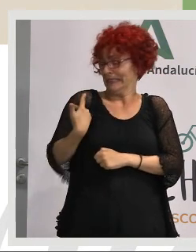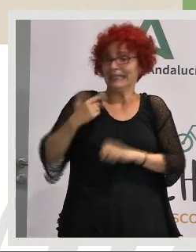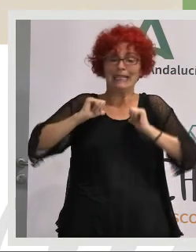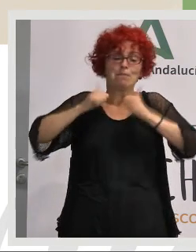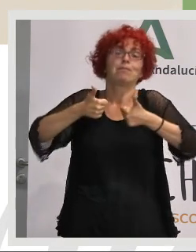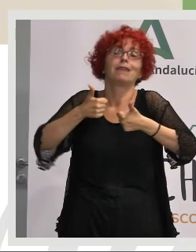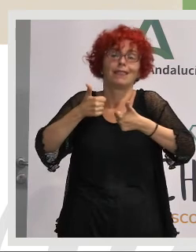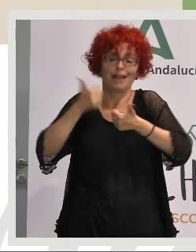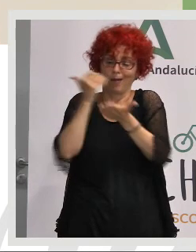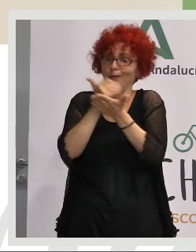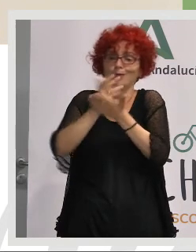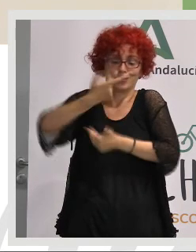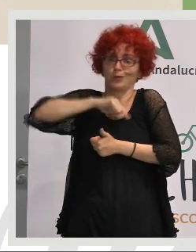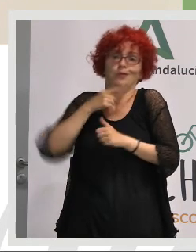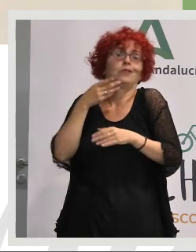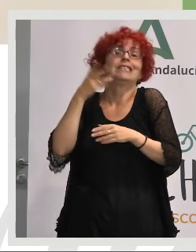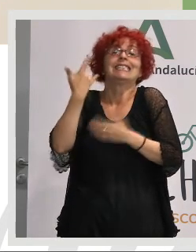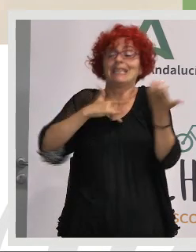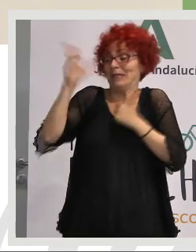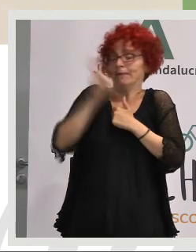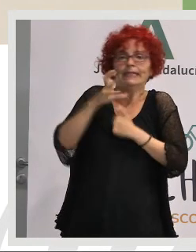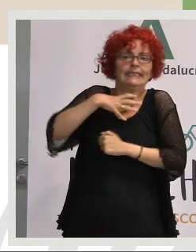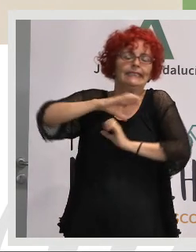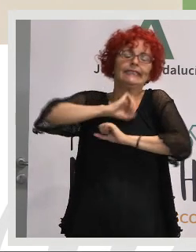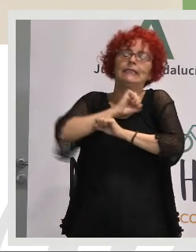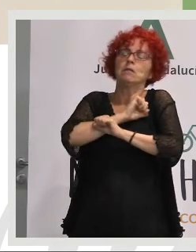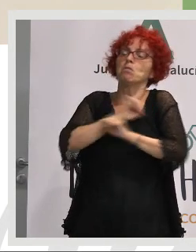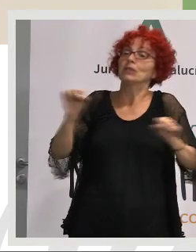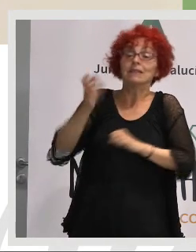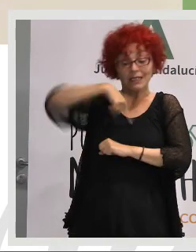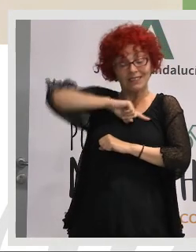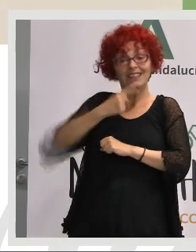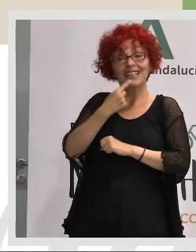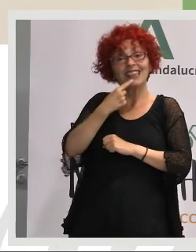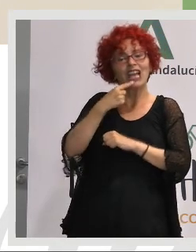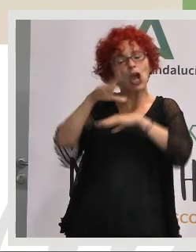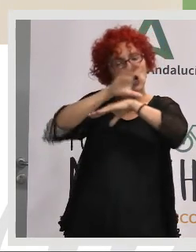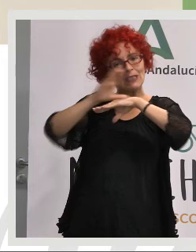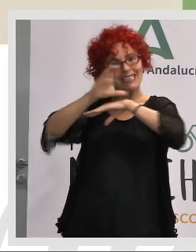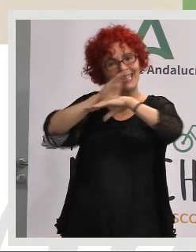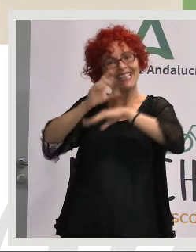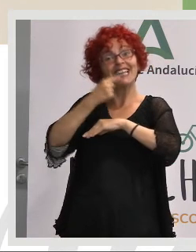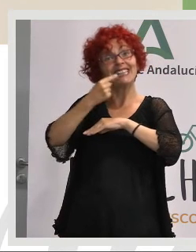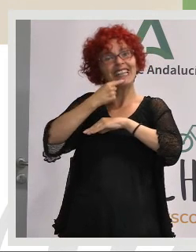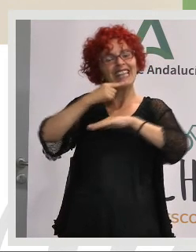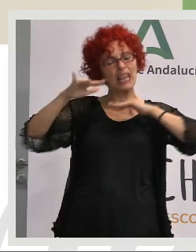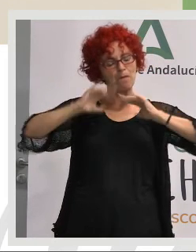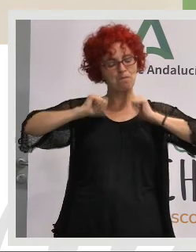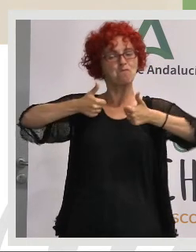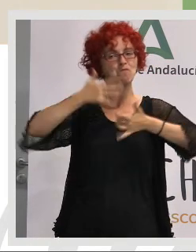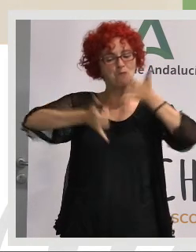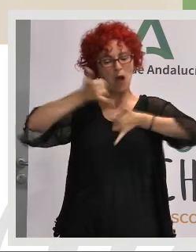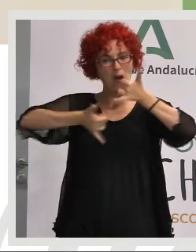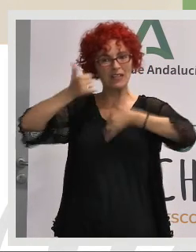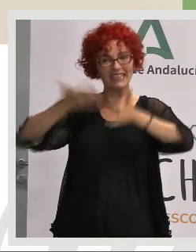realmente imposible. Me gustaría agradecer a la consejería la organización de este concurso Ponte en Marcha, el cual ya lleva varias